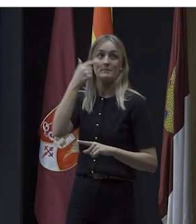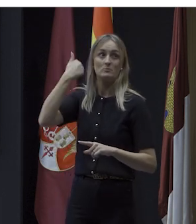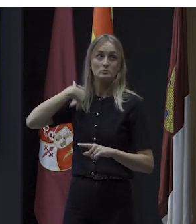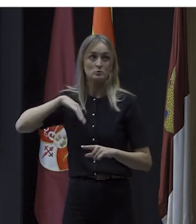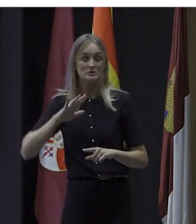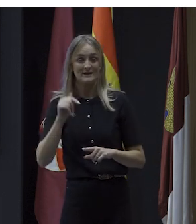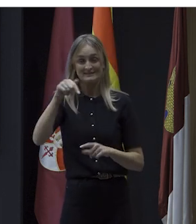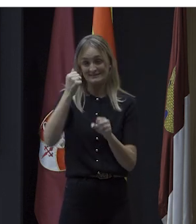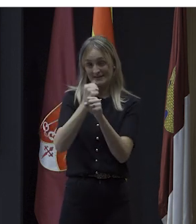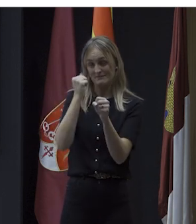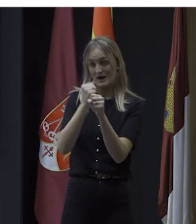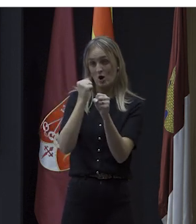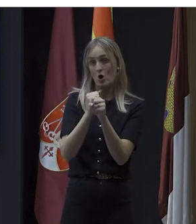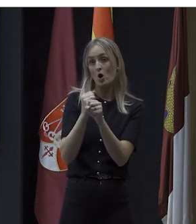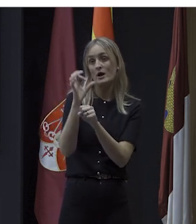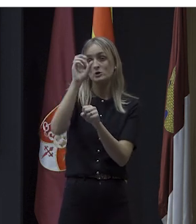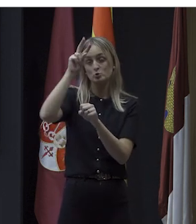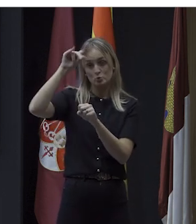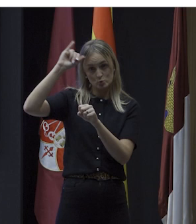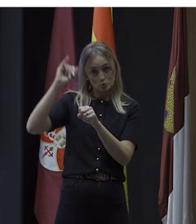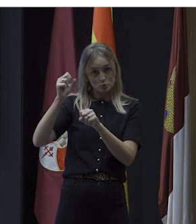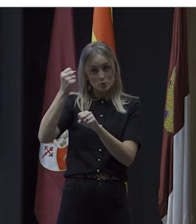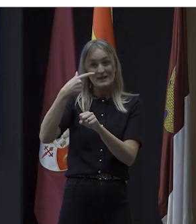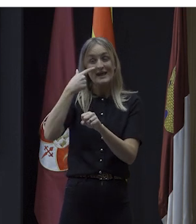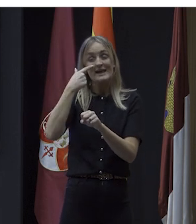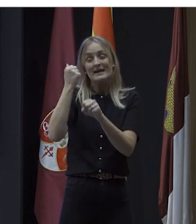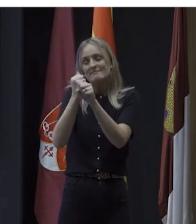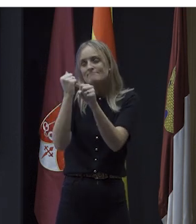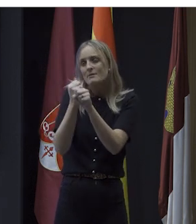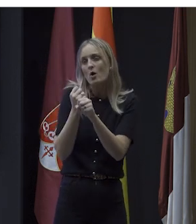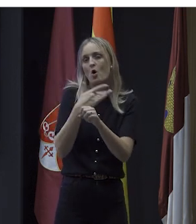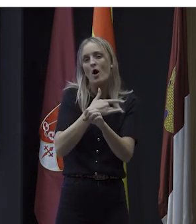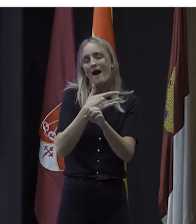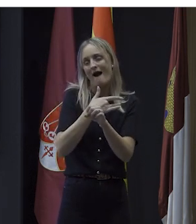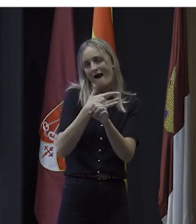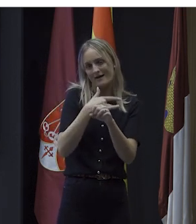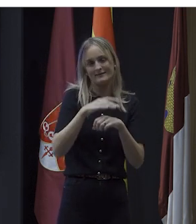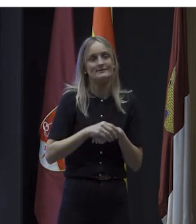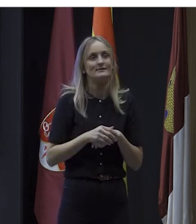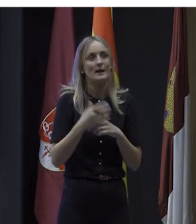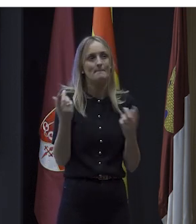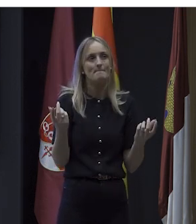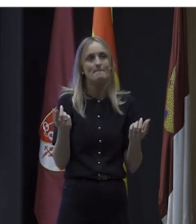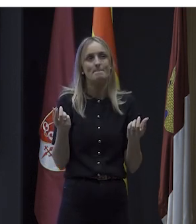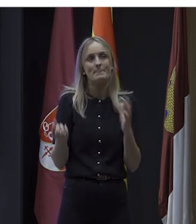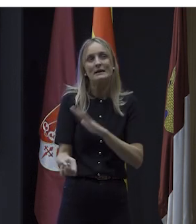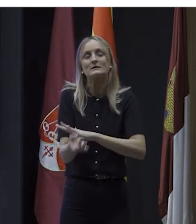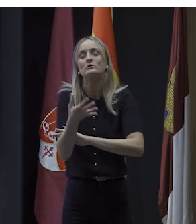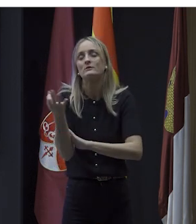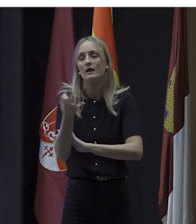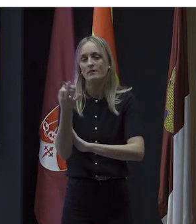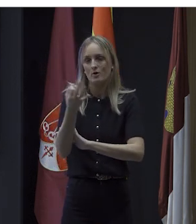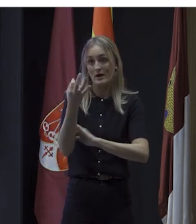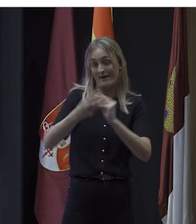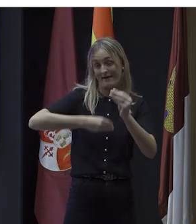Zúrich, en Suiza, y que se dedicó a trabajar con catéteres. Y su gran innovación fue que diseñó unos catéteres